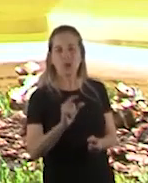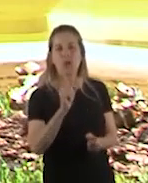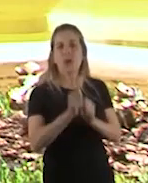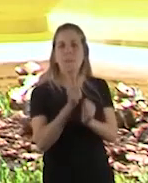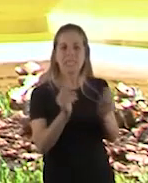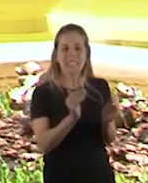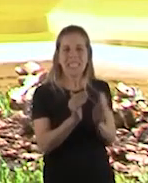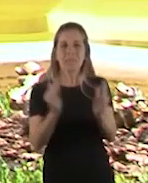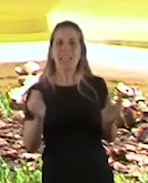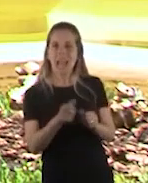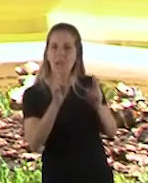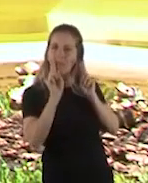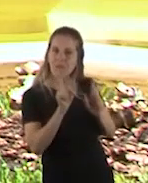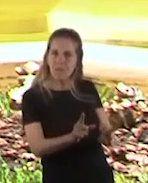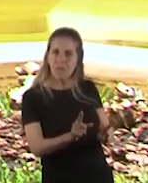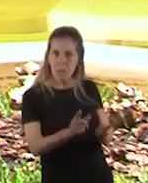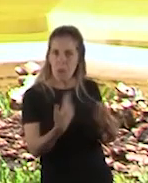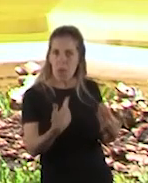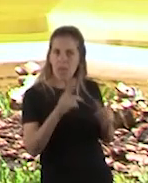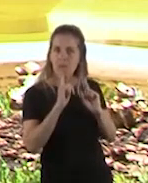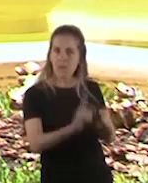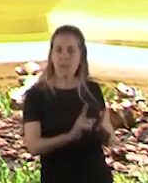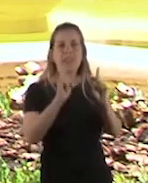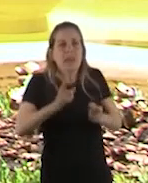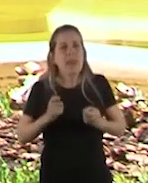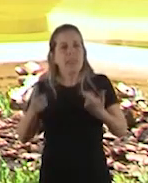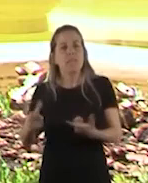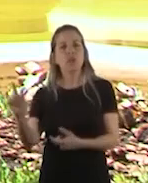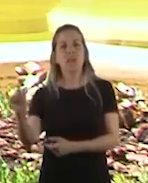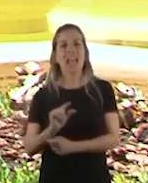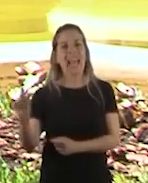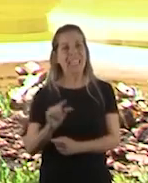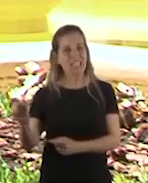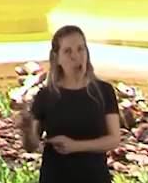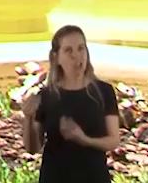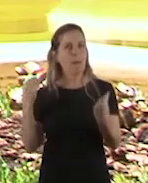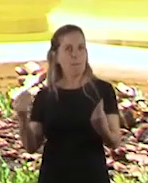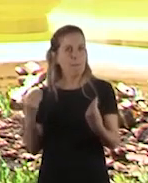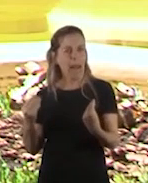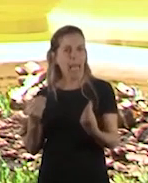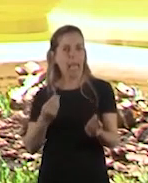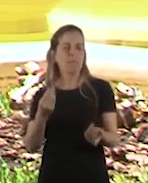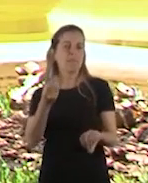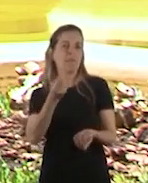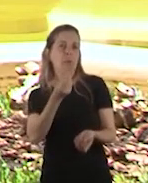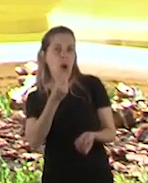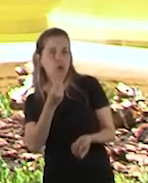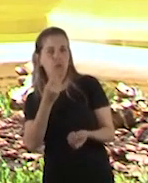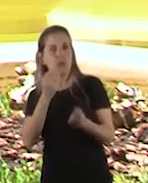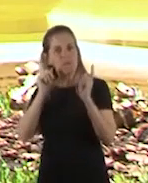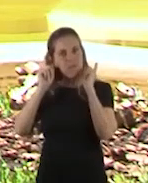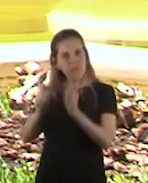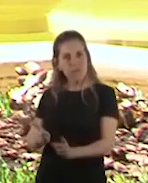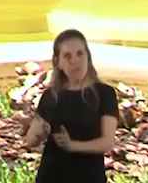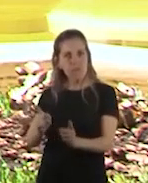para que pudieran sostenerse. También otorgamos créditos blandos para que el consumo no cayera. Cuando